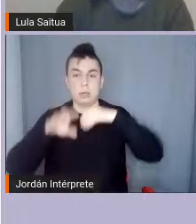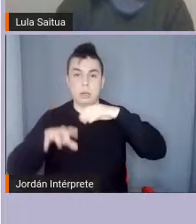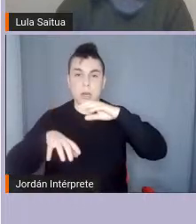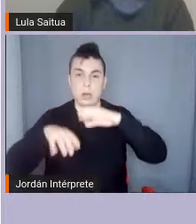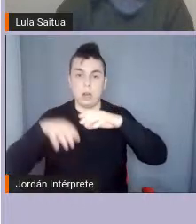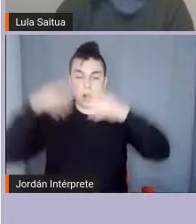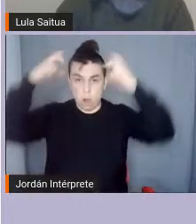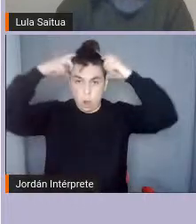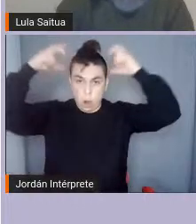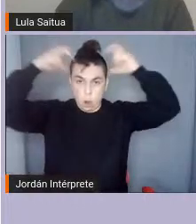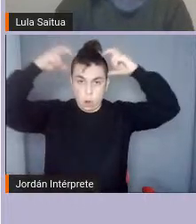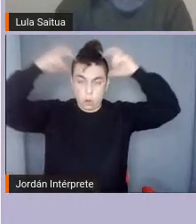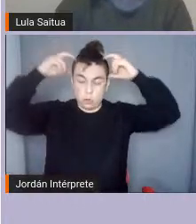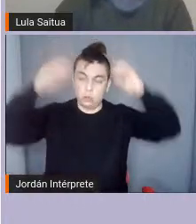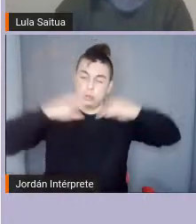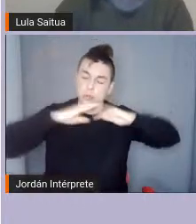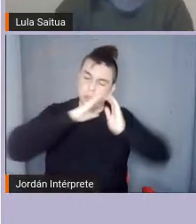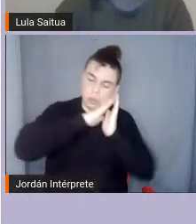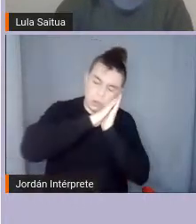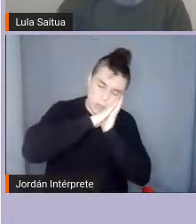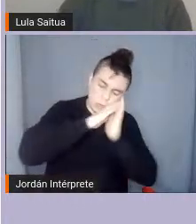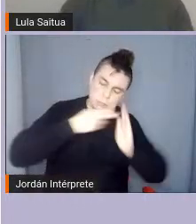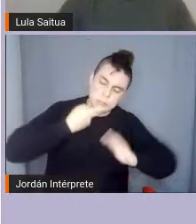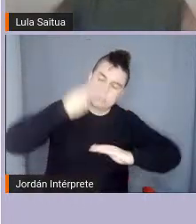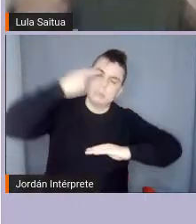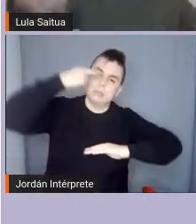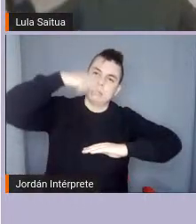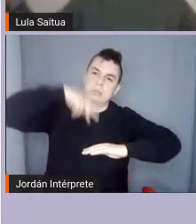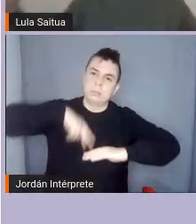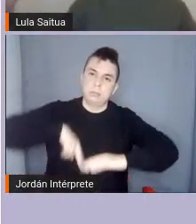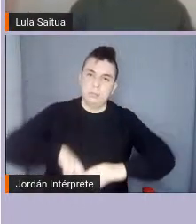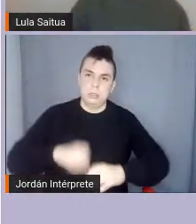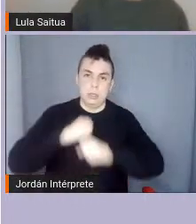respira tranquilo. El caballo que relincha.